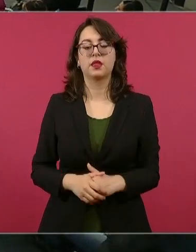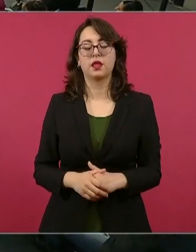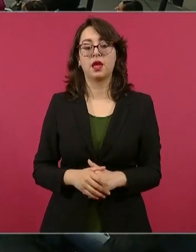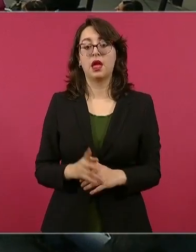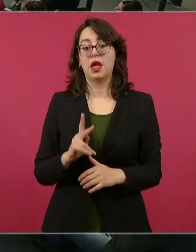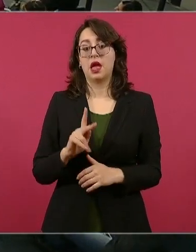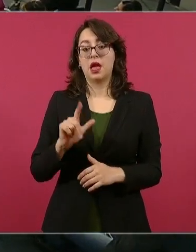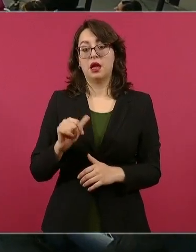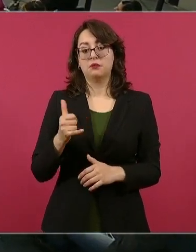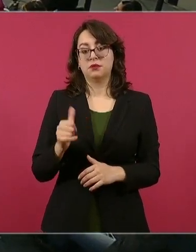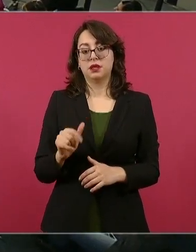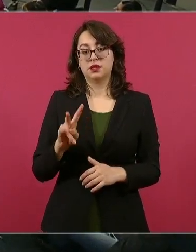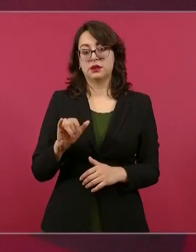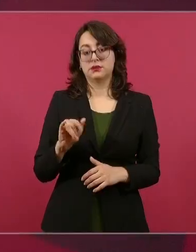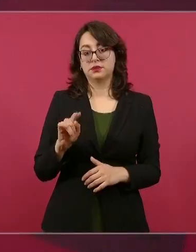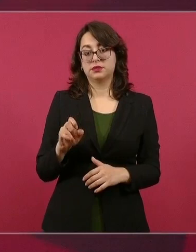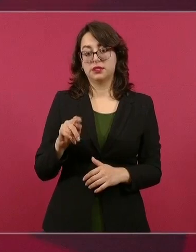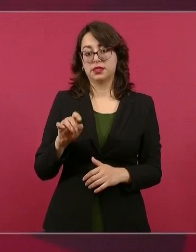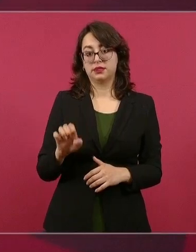lo vamos a ver